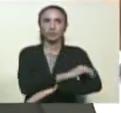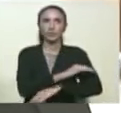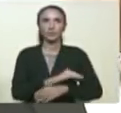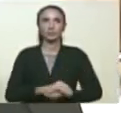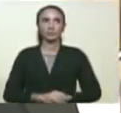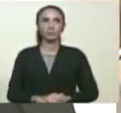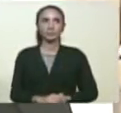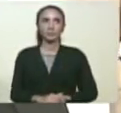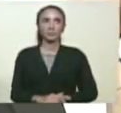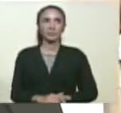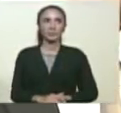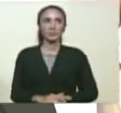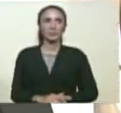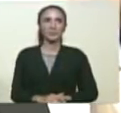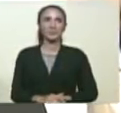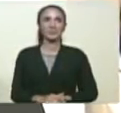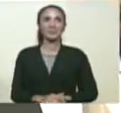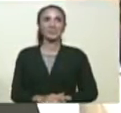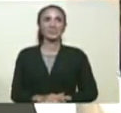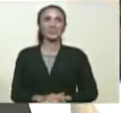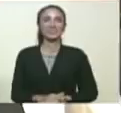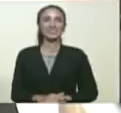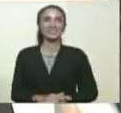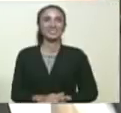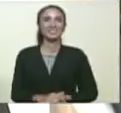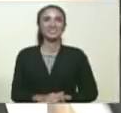Entonces la orden está muy clara, ¿verdad?